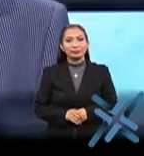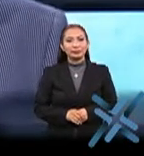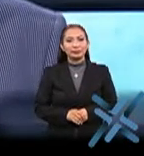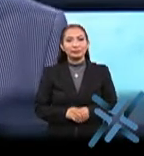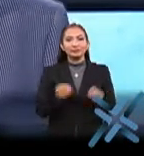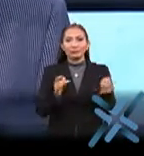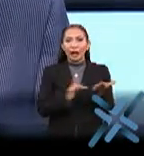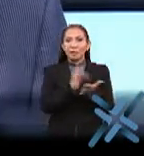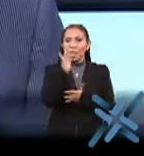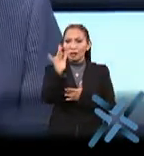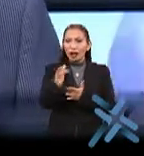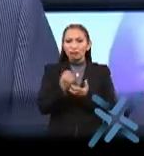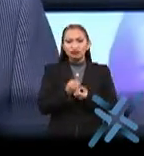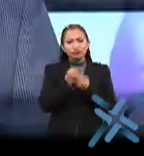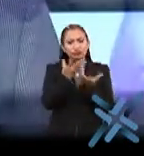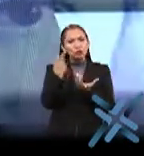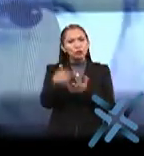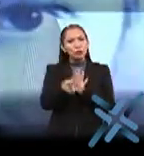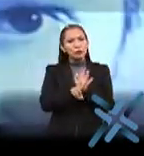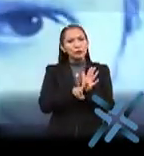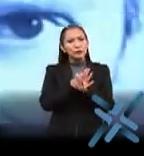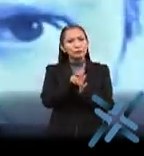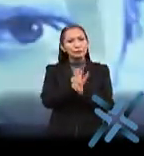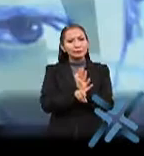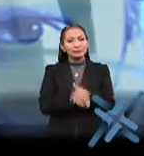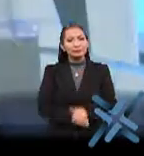Muchas gracias por compartirnos sus videos para animar.